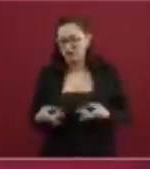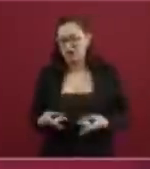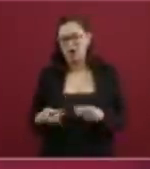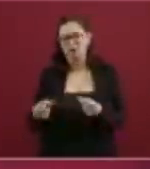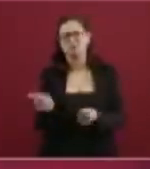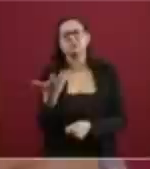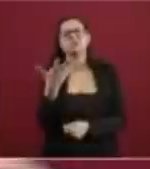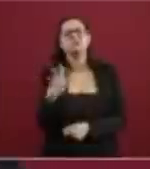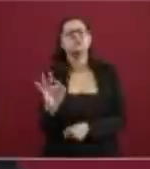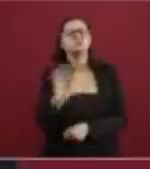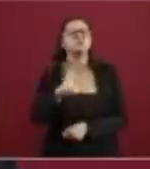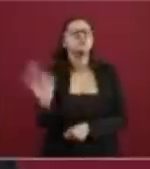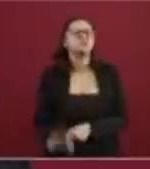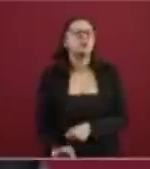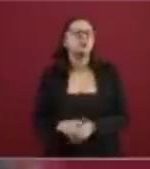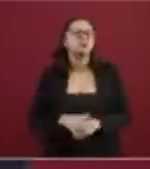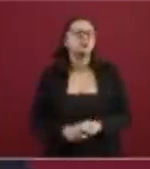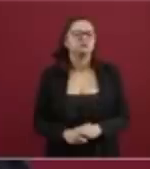menos.